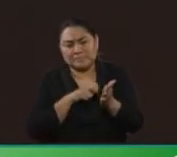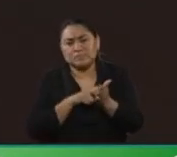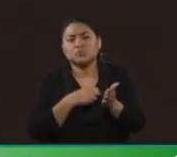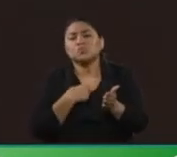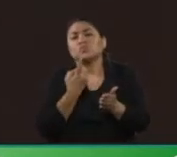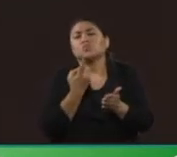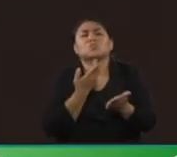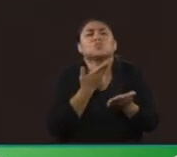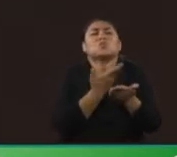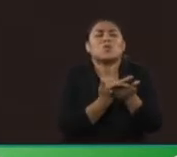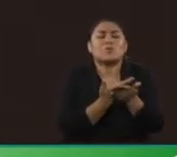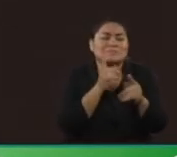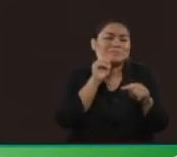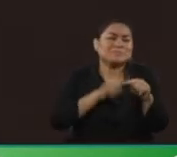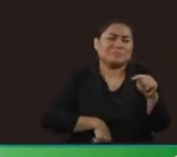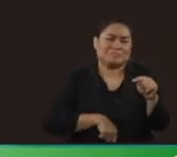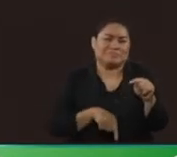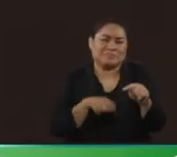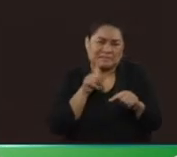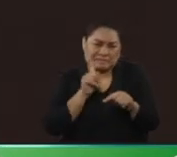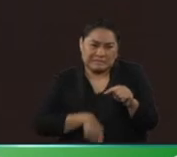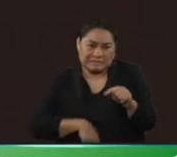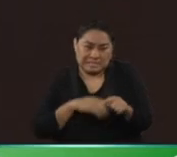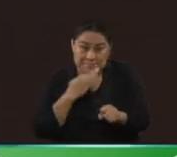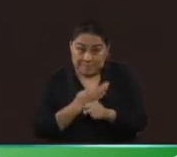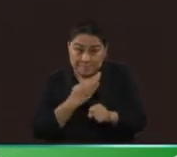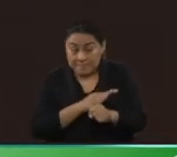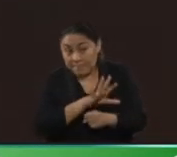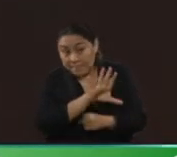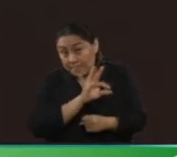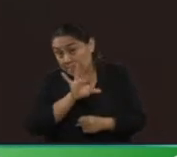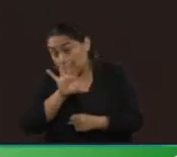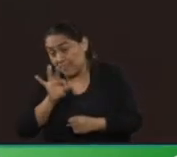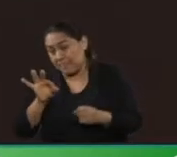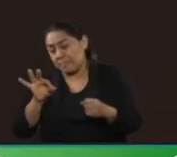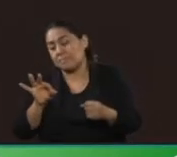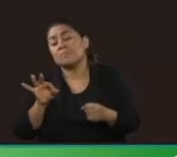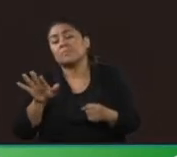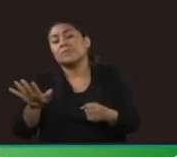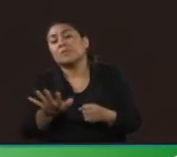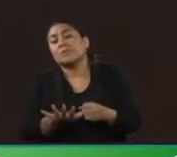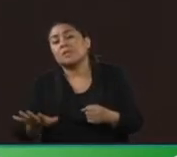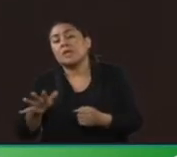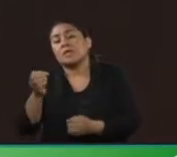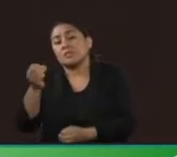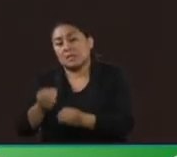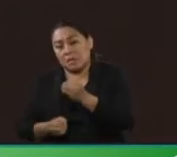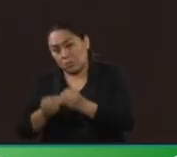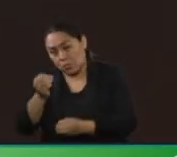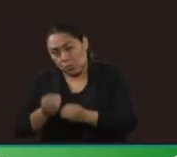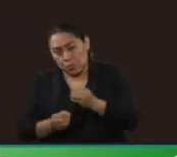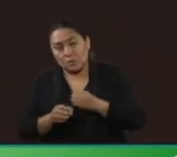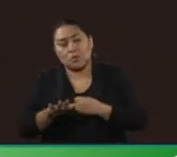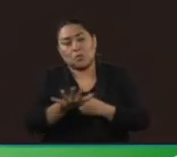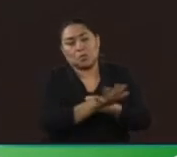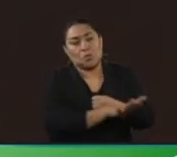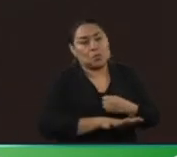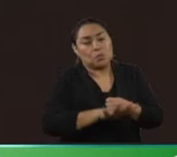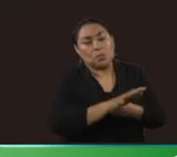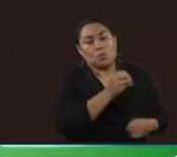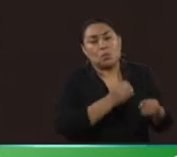Para proponer excluir de este proceso de elección judicial a los tribunales y juzgados laborales que